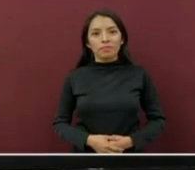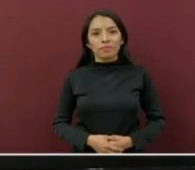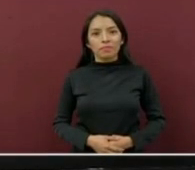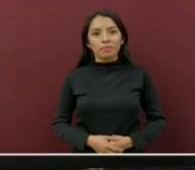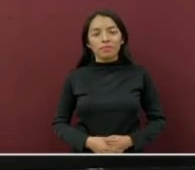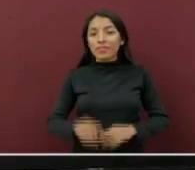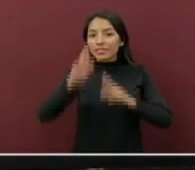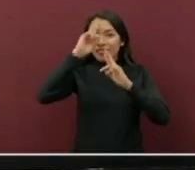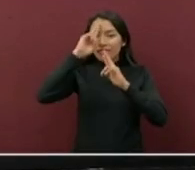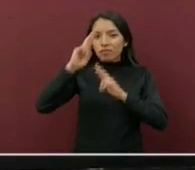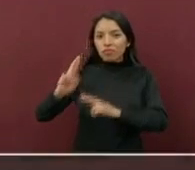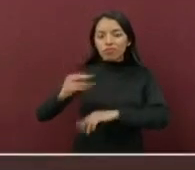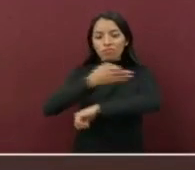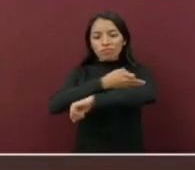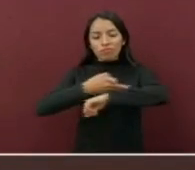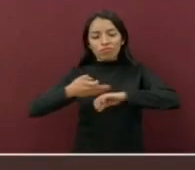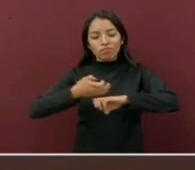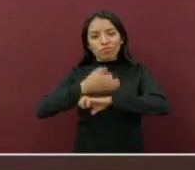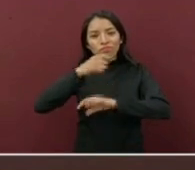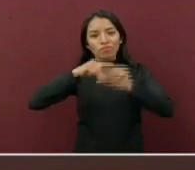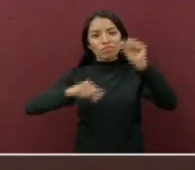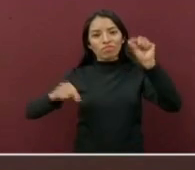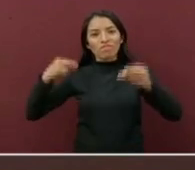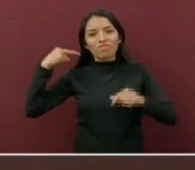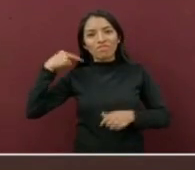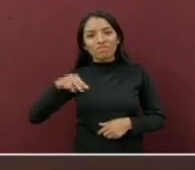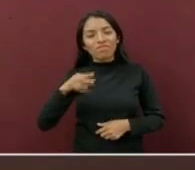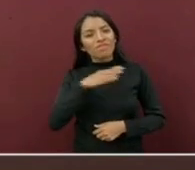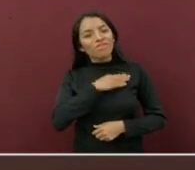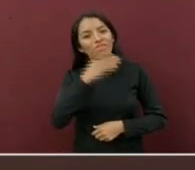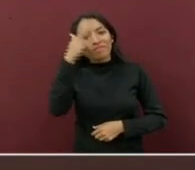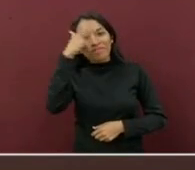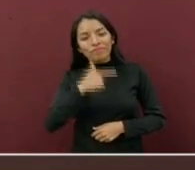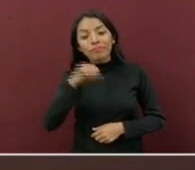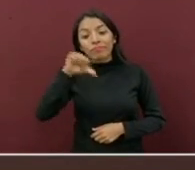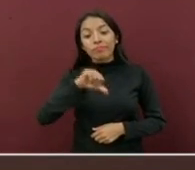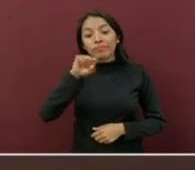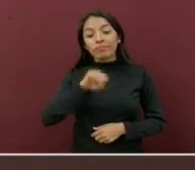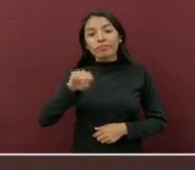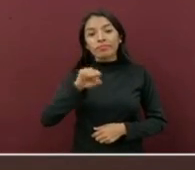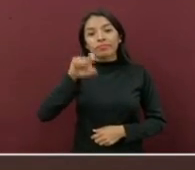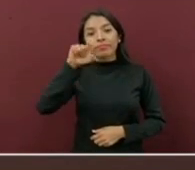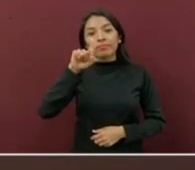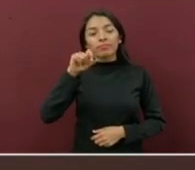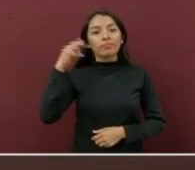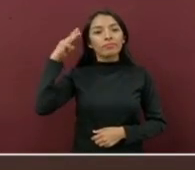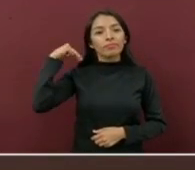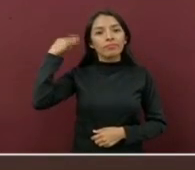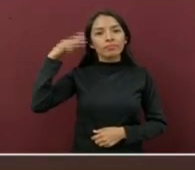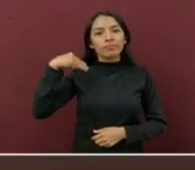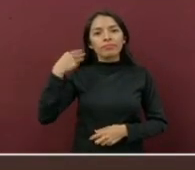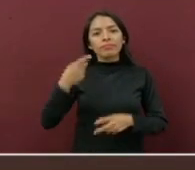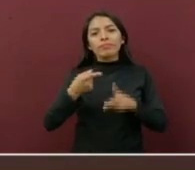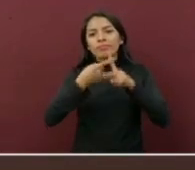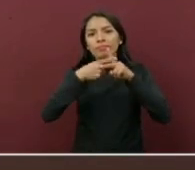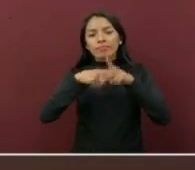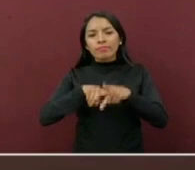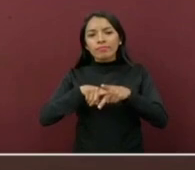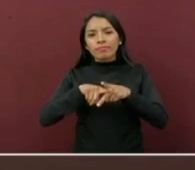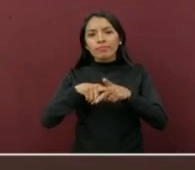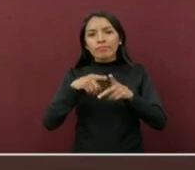respetable familia veracruzana muy buenas noches el sábado 20 de marzo y vamos a dar inicio con el informe